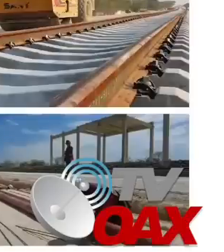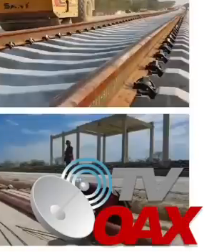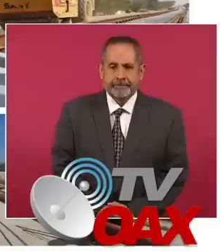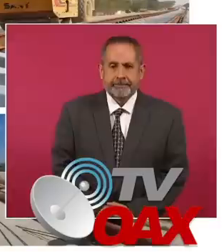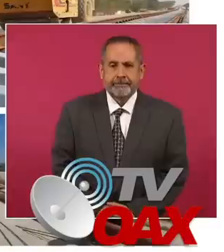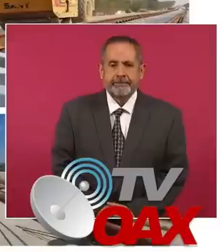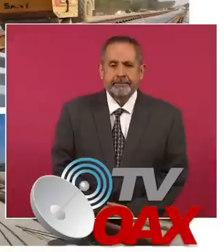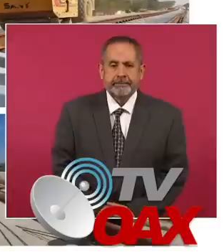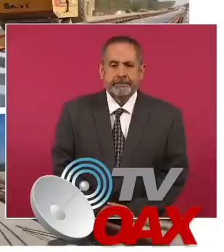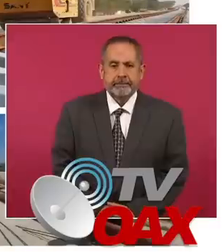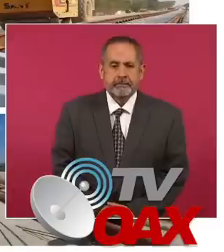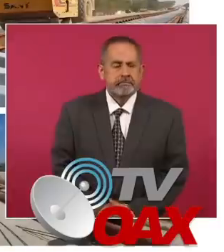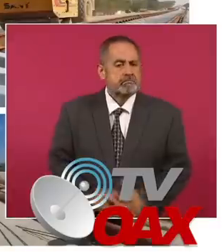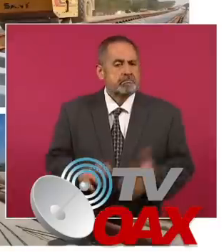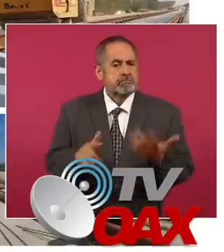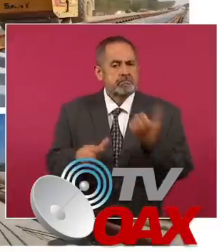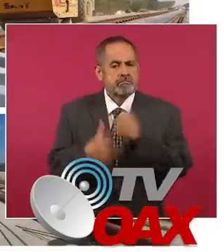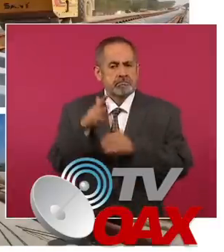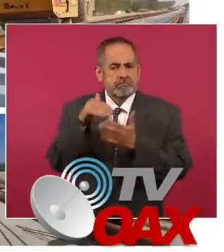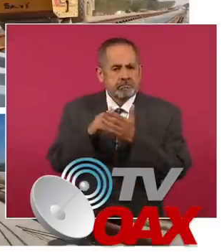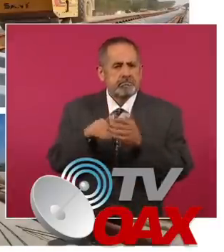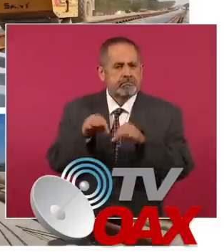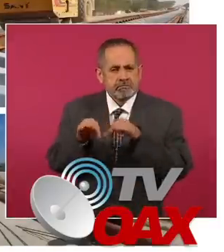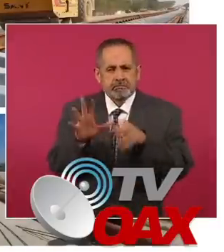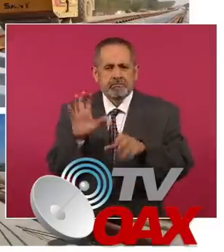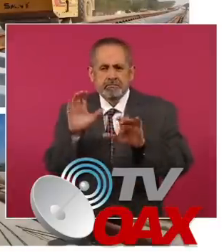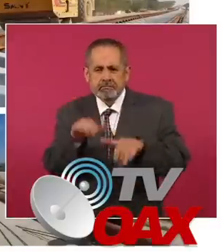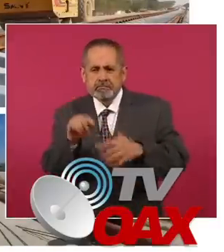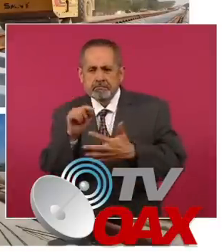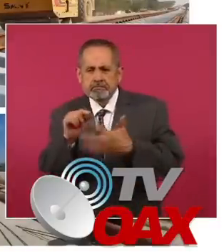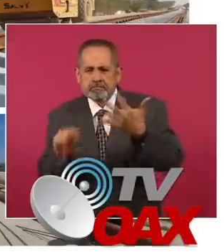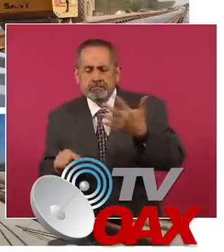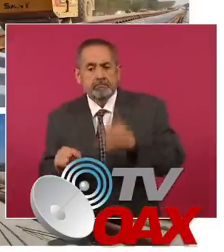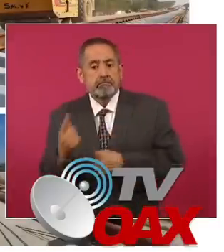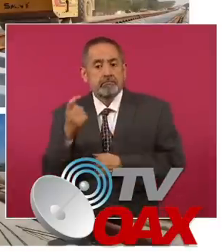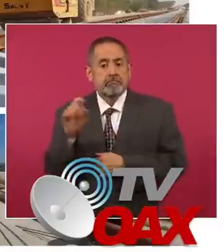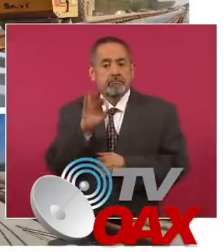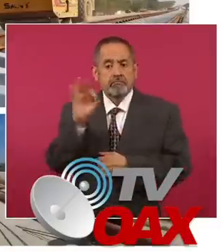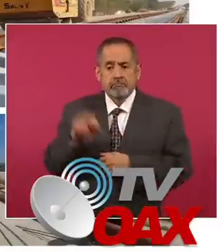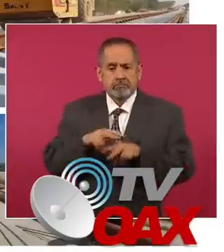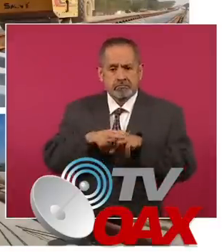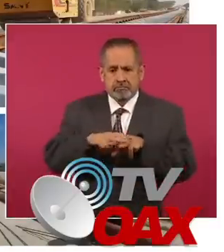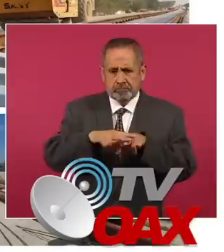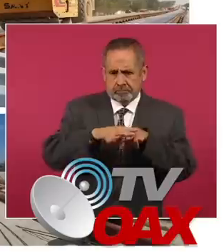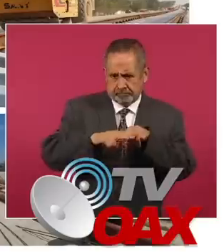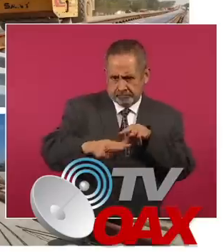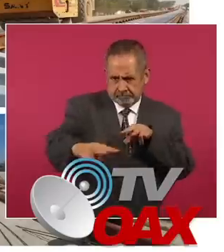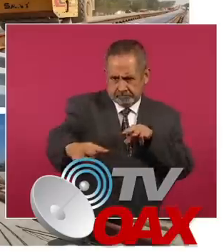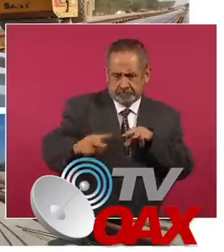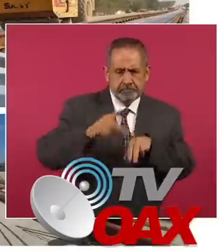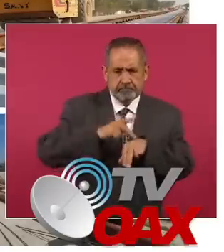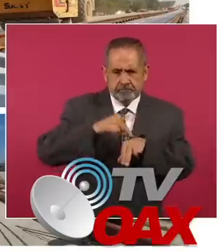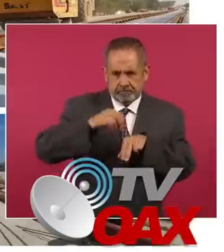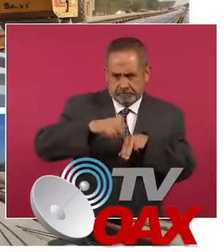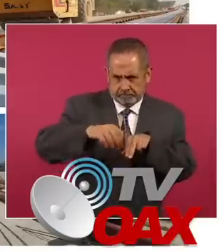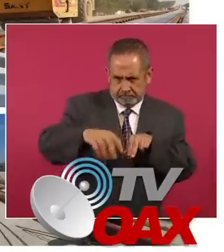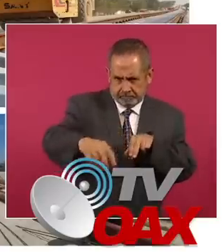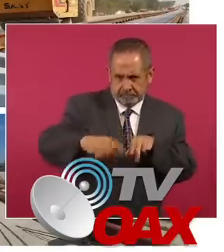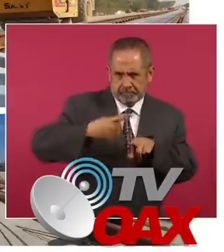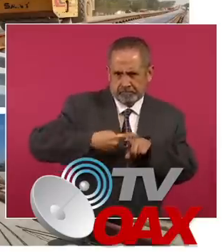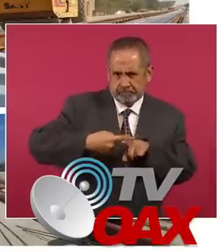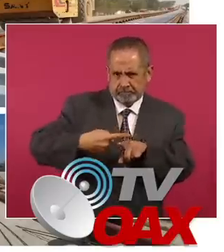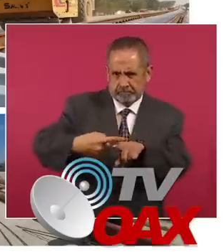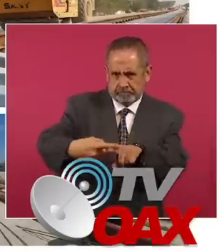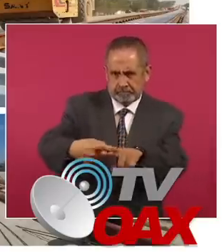más de 12.000 empleos y ya se cuenta con el 100% del riel, el balasto y durmientes